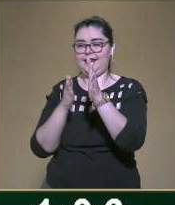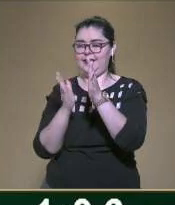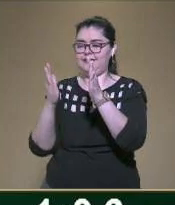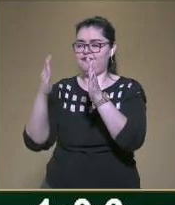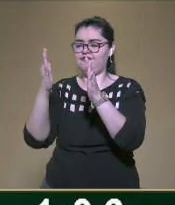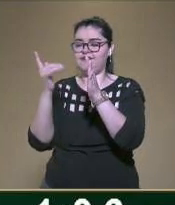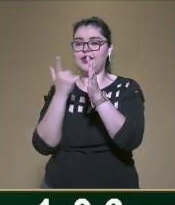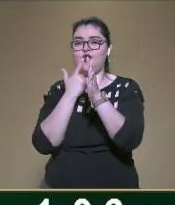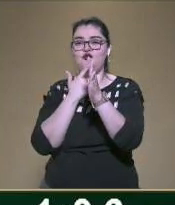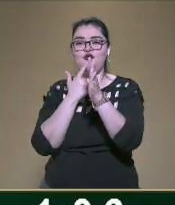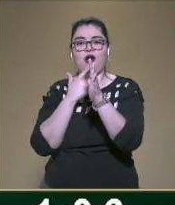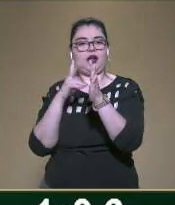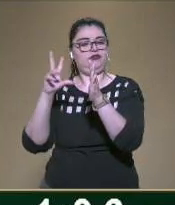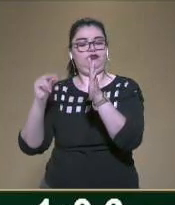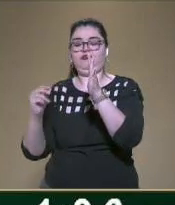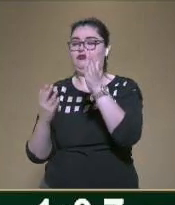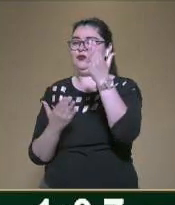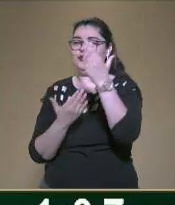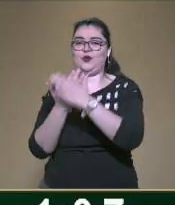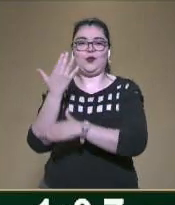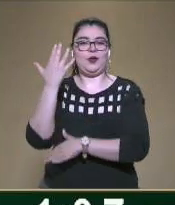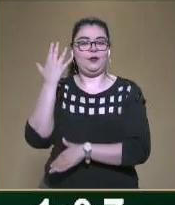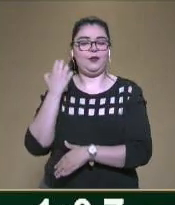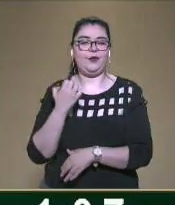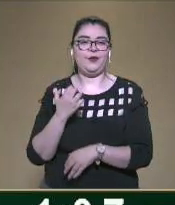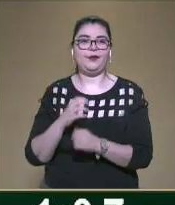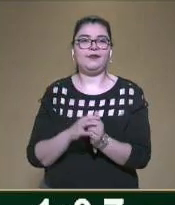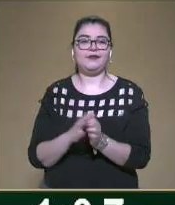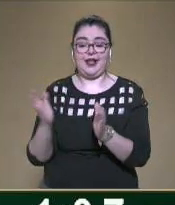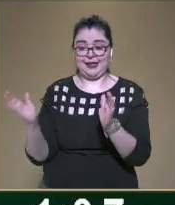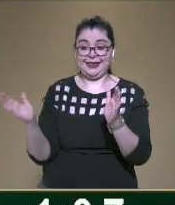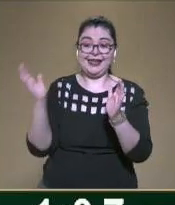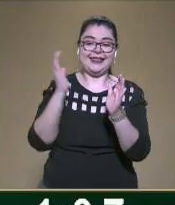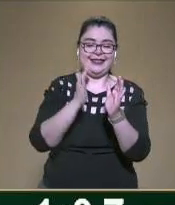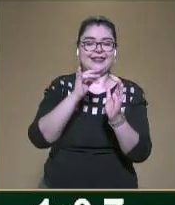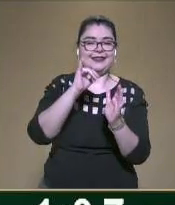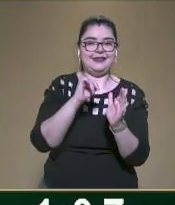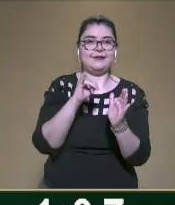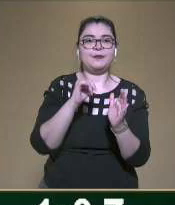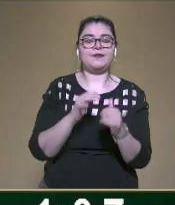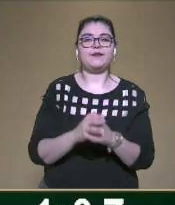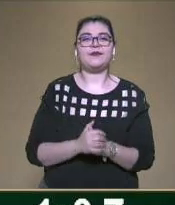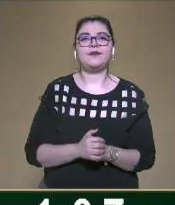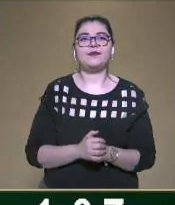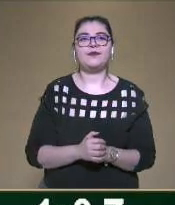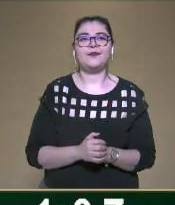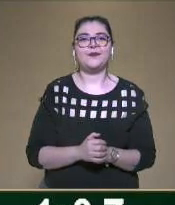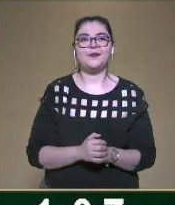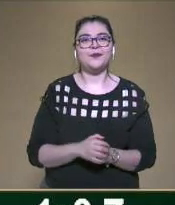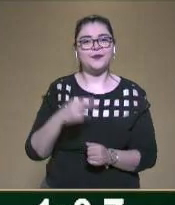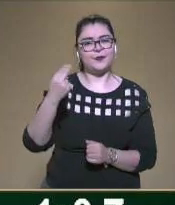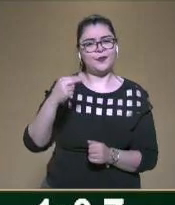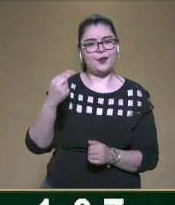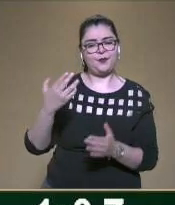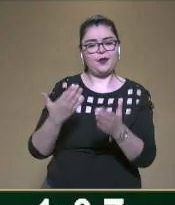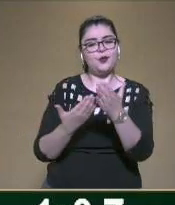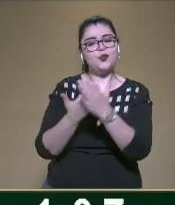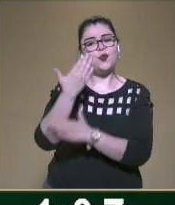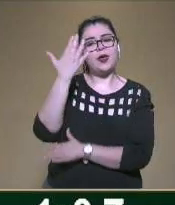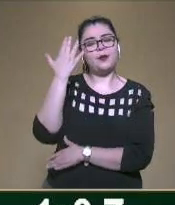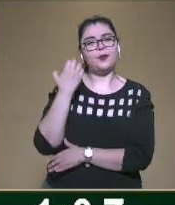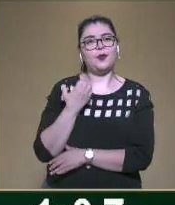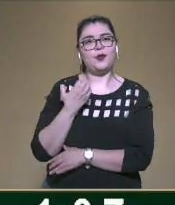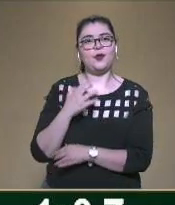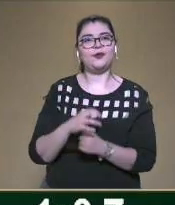remarcando, resaltando nuestra entidad federativa que se llama, ¿cómo se llama, maestro Ricky? Nuevo León. Nuevo